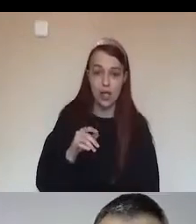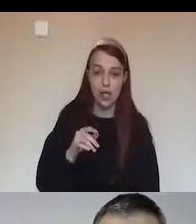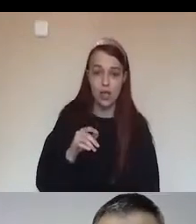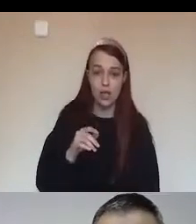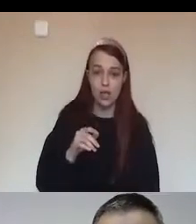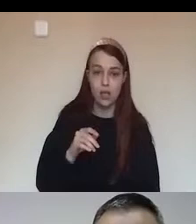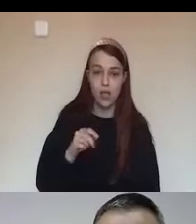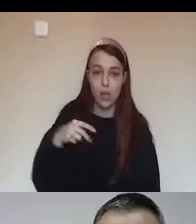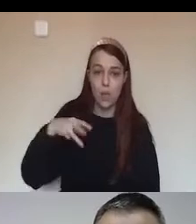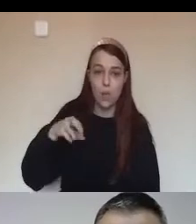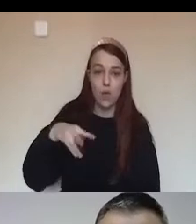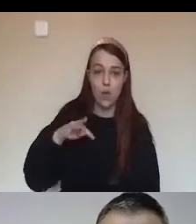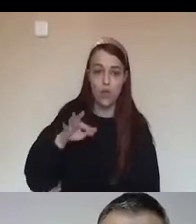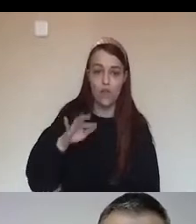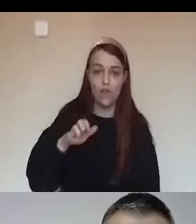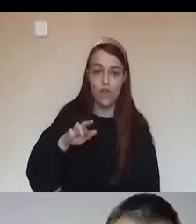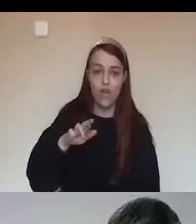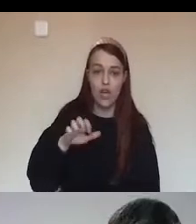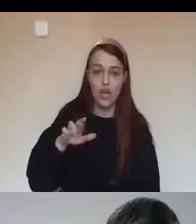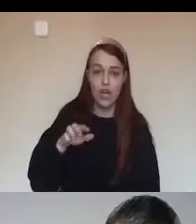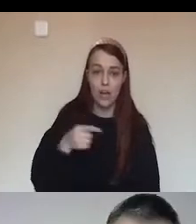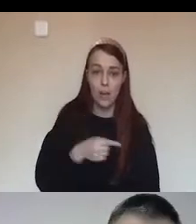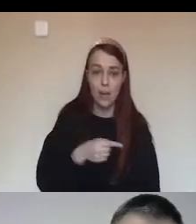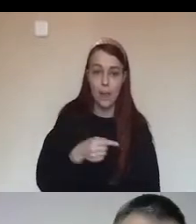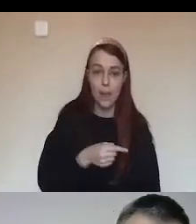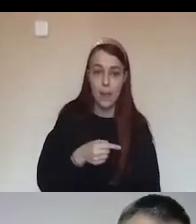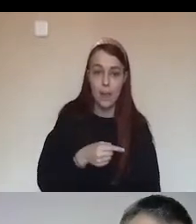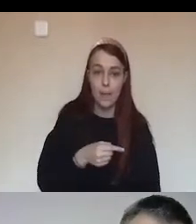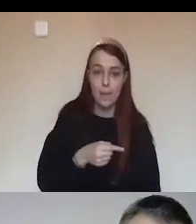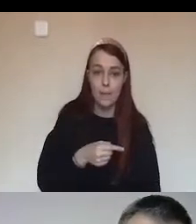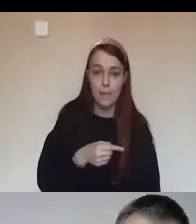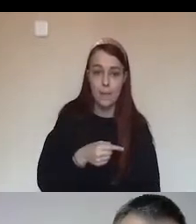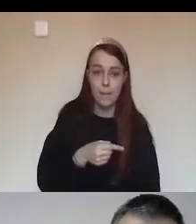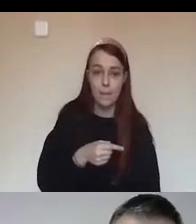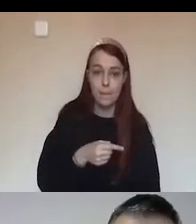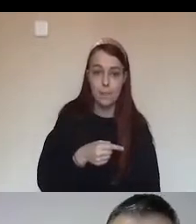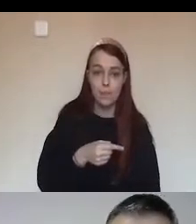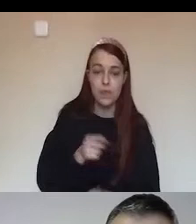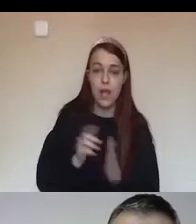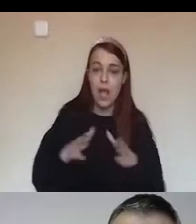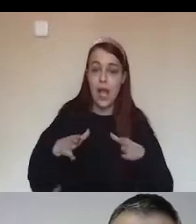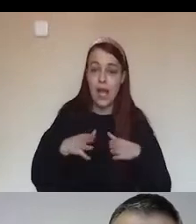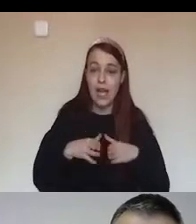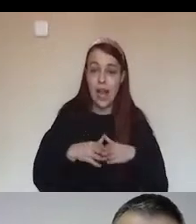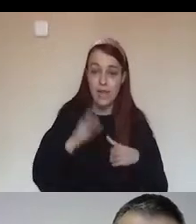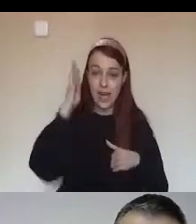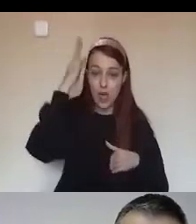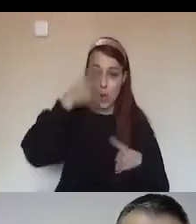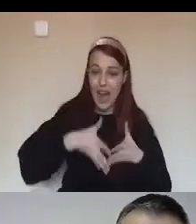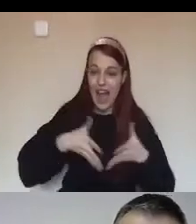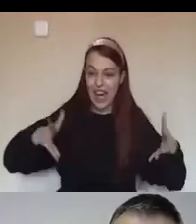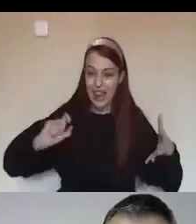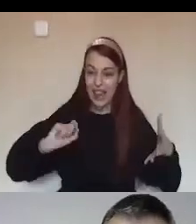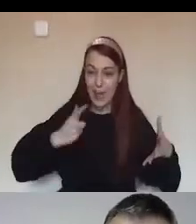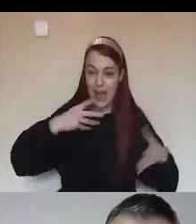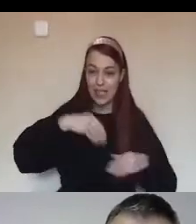caso, el Pecio también, no solamente es la mayor nave romana en excavación en el Mediterráneo, que es